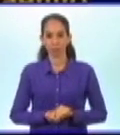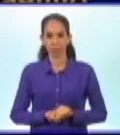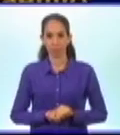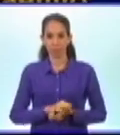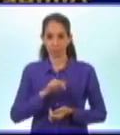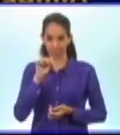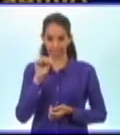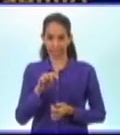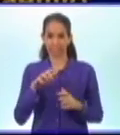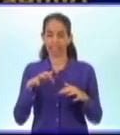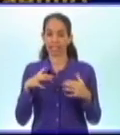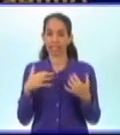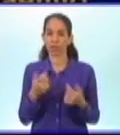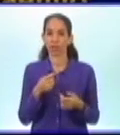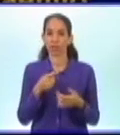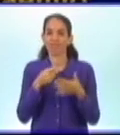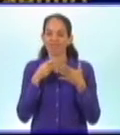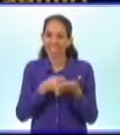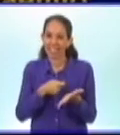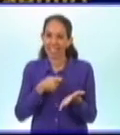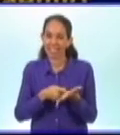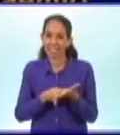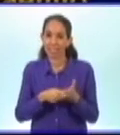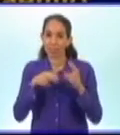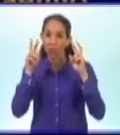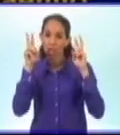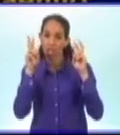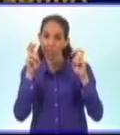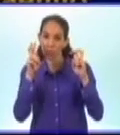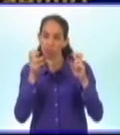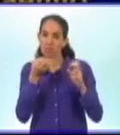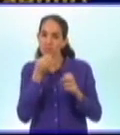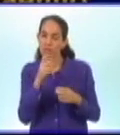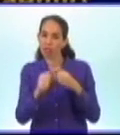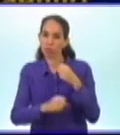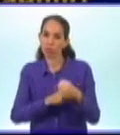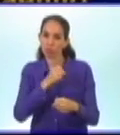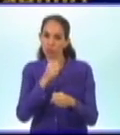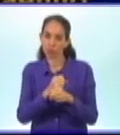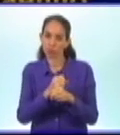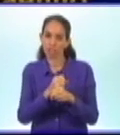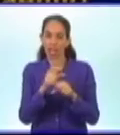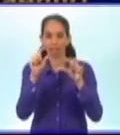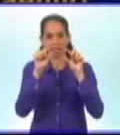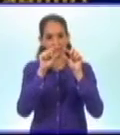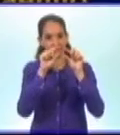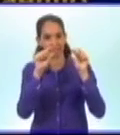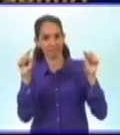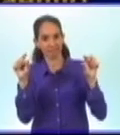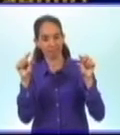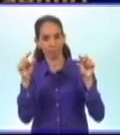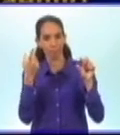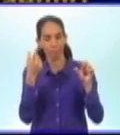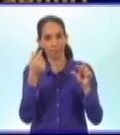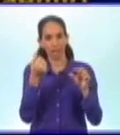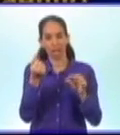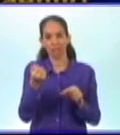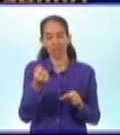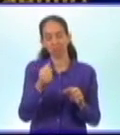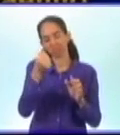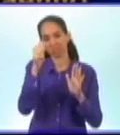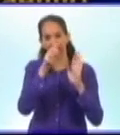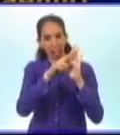Esta vez te insistimos en que las comillas pueden ser empleadas para destacar los títulos de artículos aparecidos en revistas